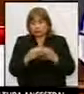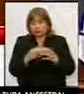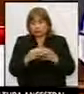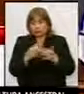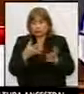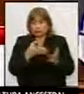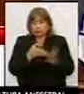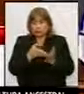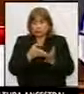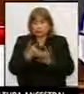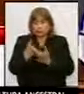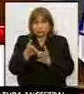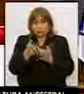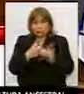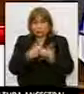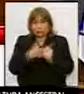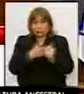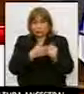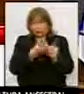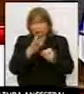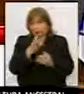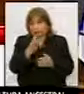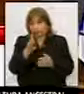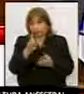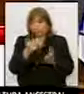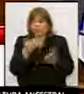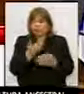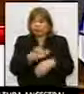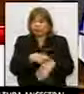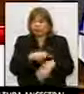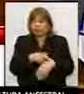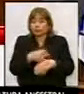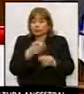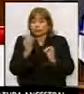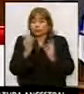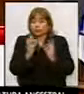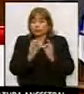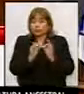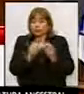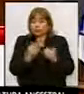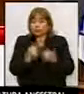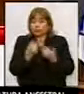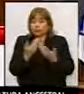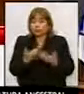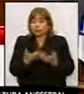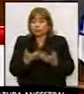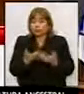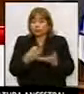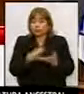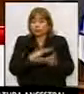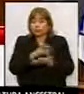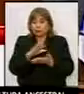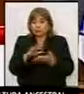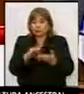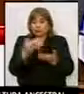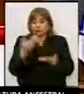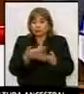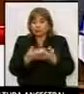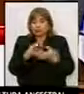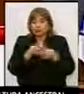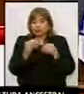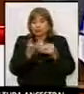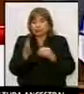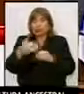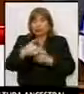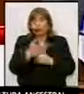que orientar esta investigación al periodo en el que precisamente se dio el vuelco que terminó distorsionando